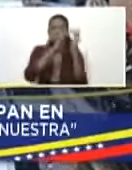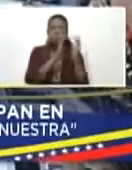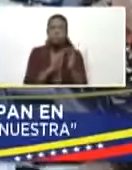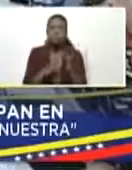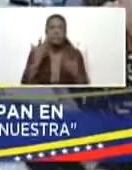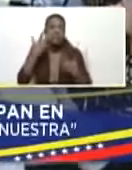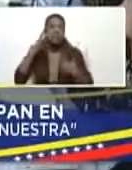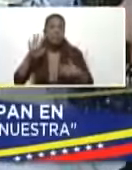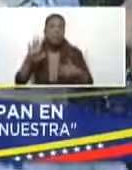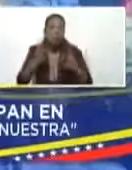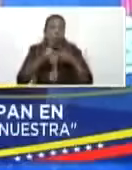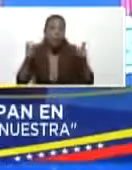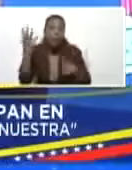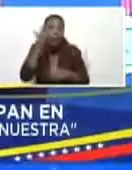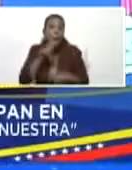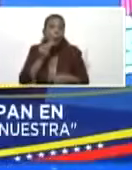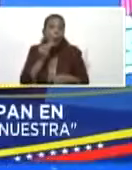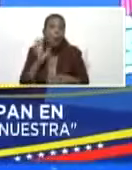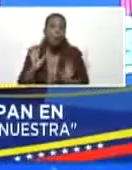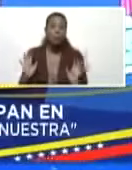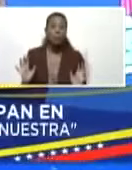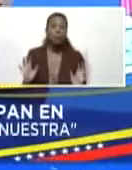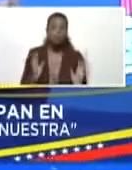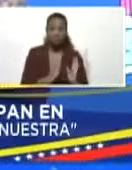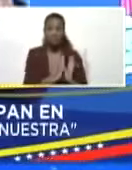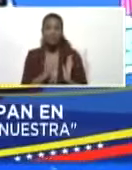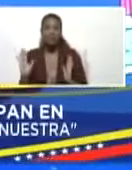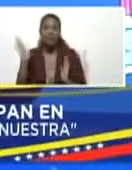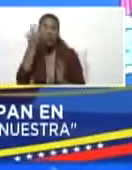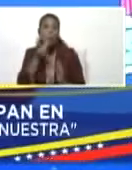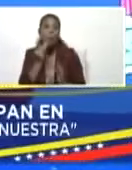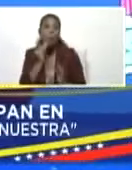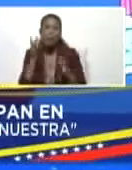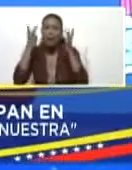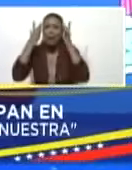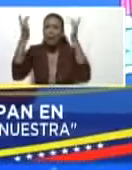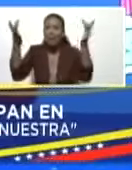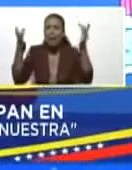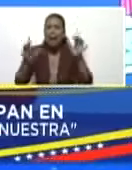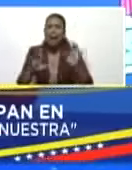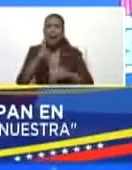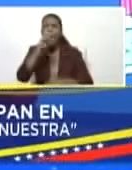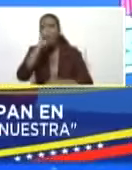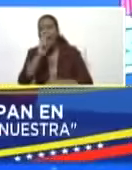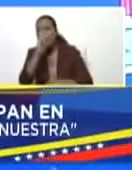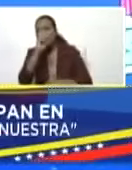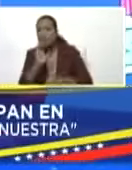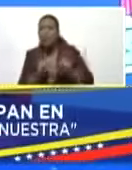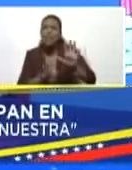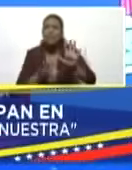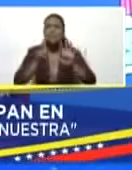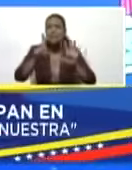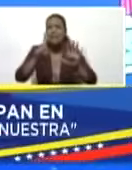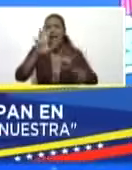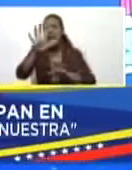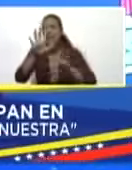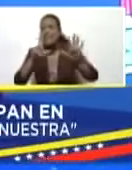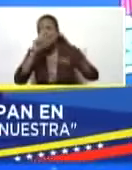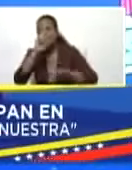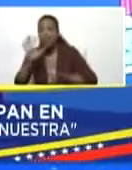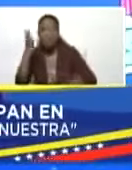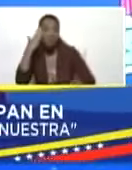Quizás sea la generación más joven y la generación genial las que entienden completamente el